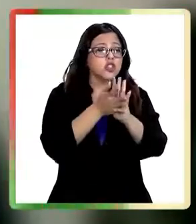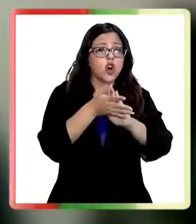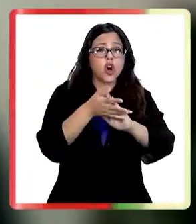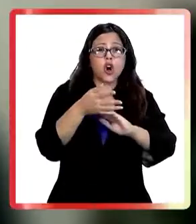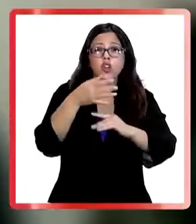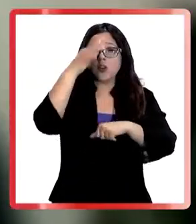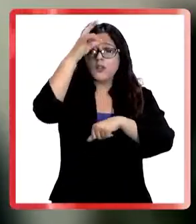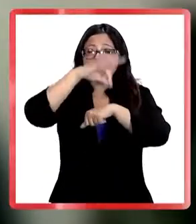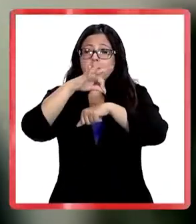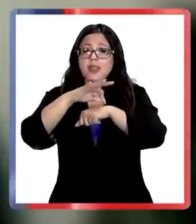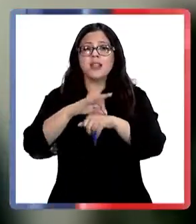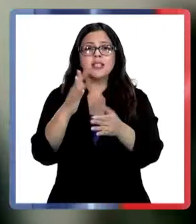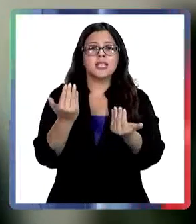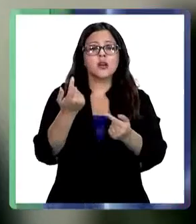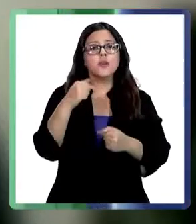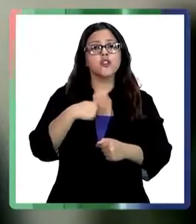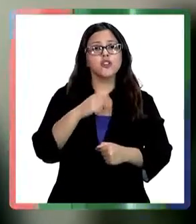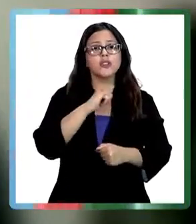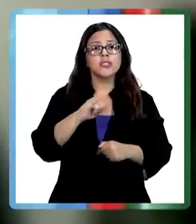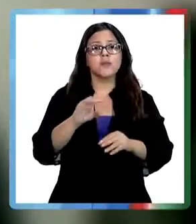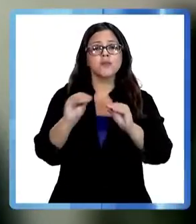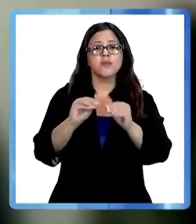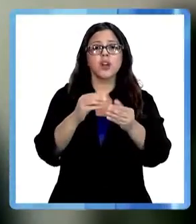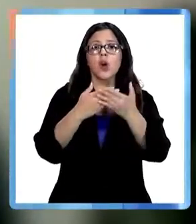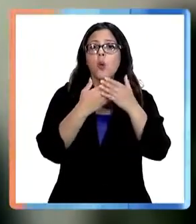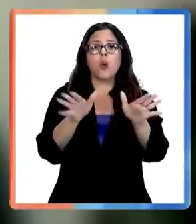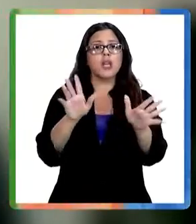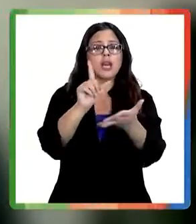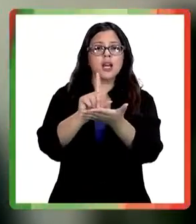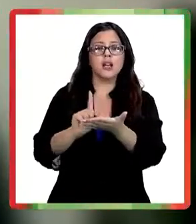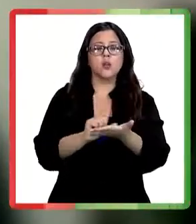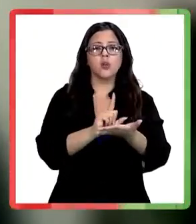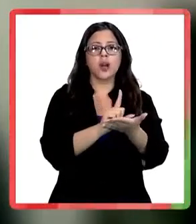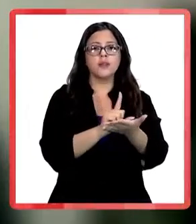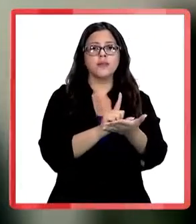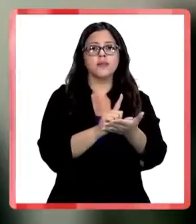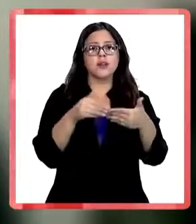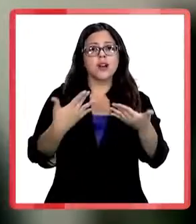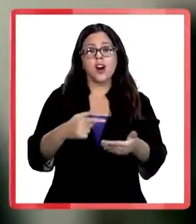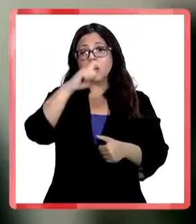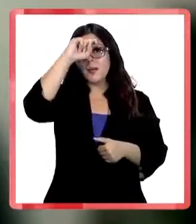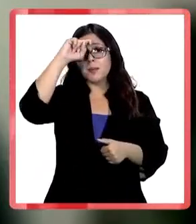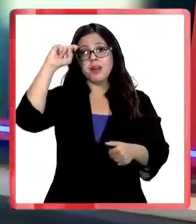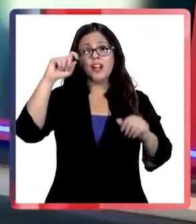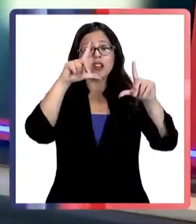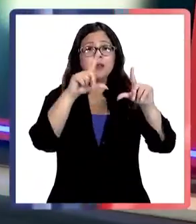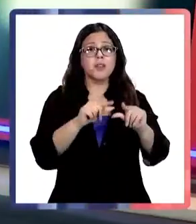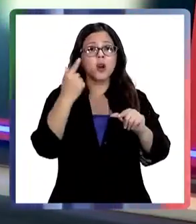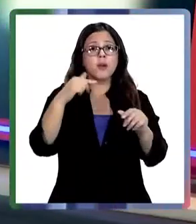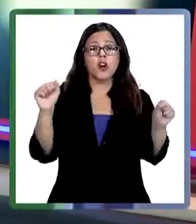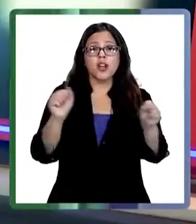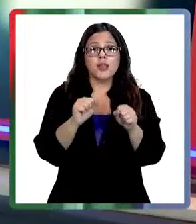muy necesario. Pero yo siempre recomiendo en cualquier lugar, ahora en verano disminuye, pero en